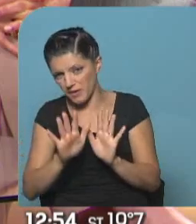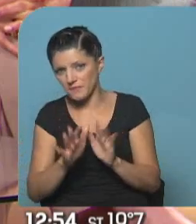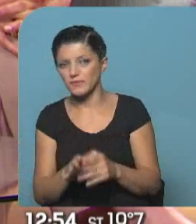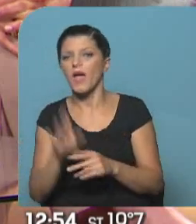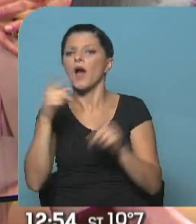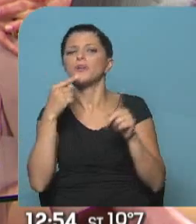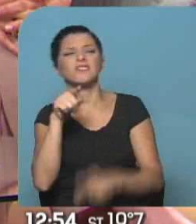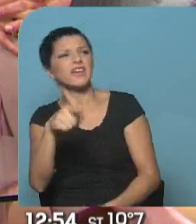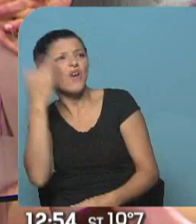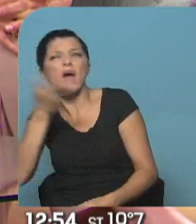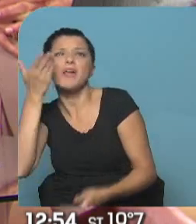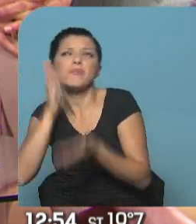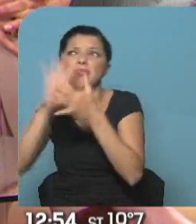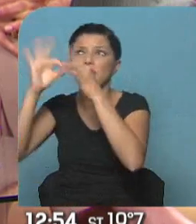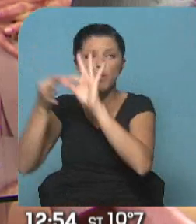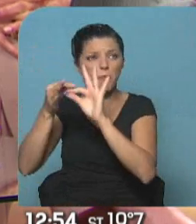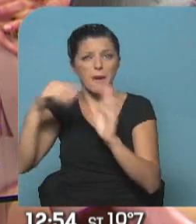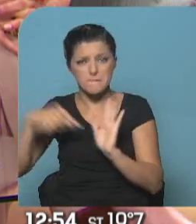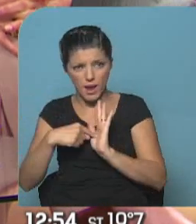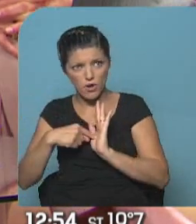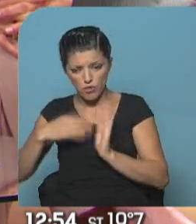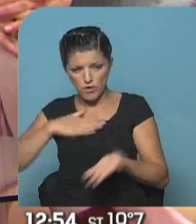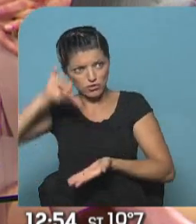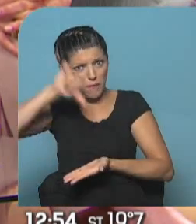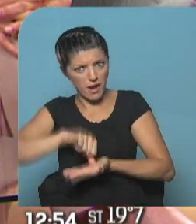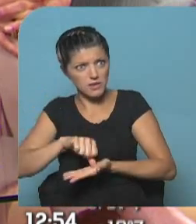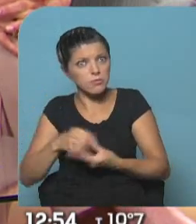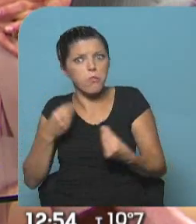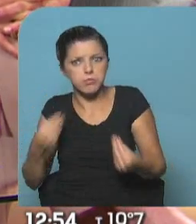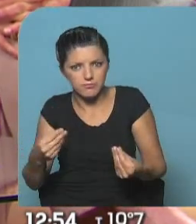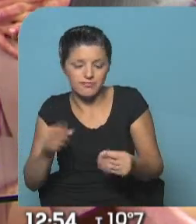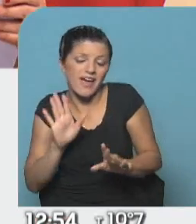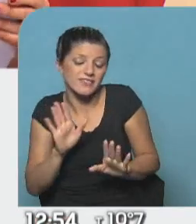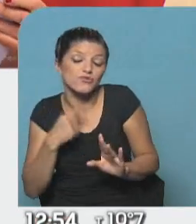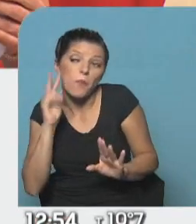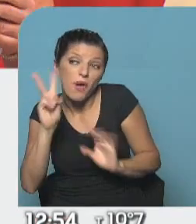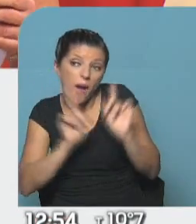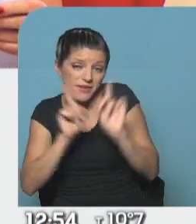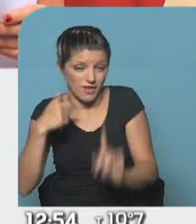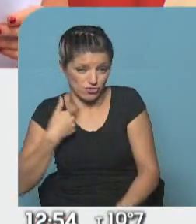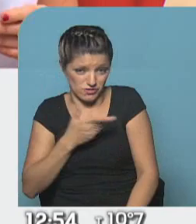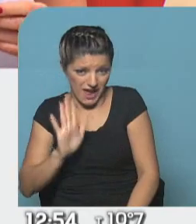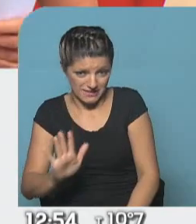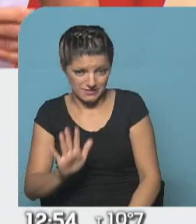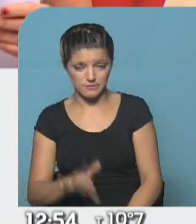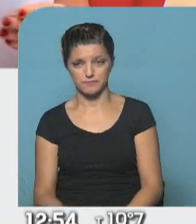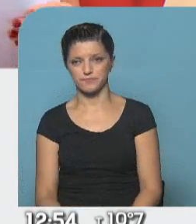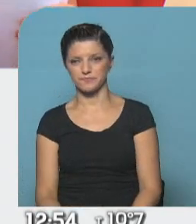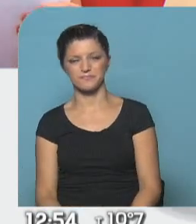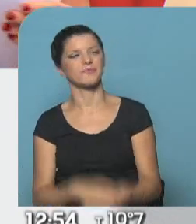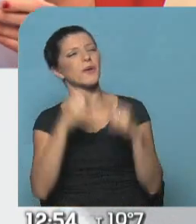ocupa mucho de Europa, pero poco de Alemania, ¿no? Lo que uno escucha a veces en este votante, ¿no? Sí, por eso me gustaría volver, buenos